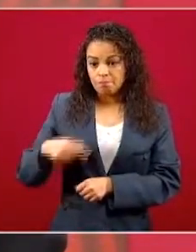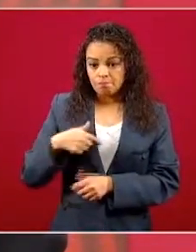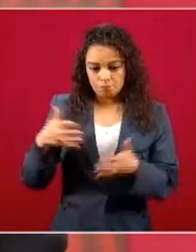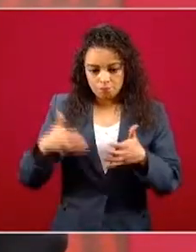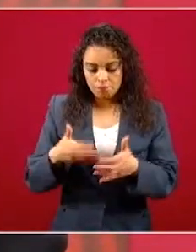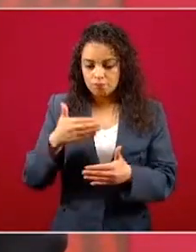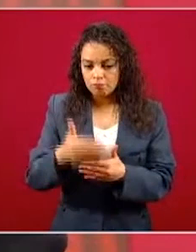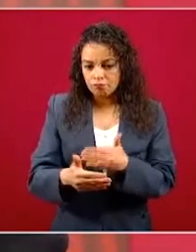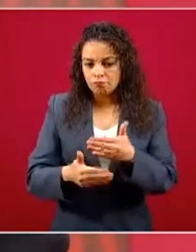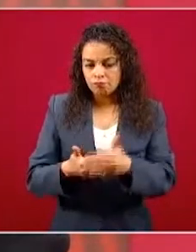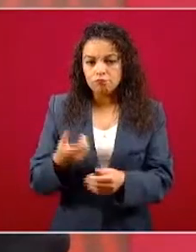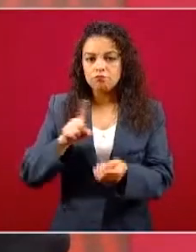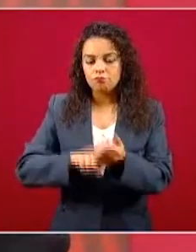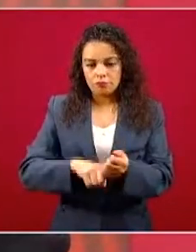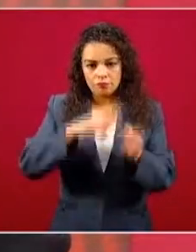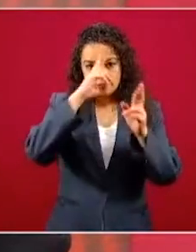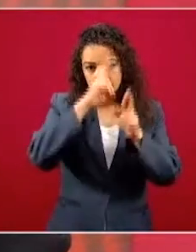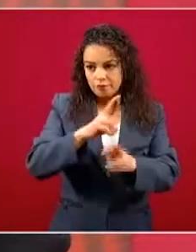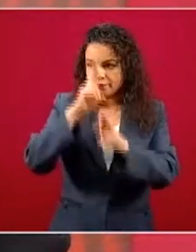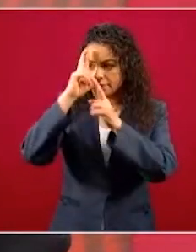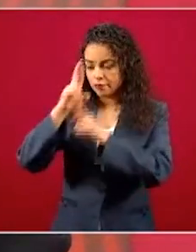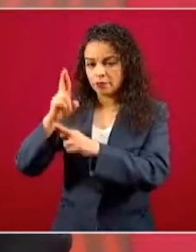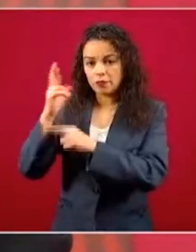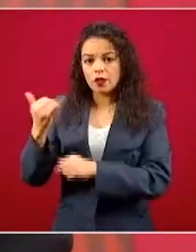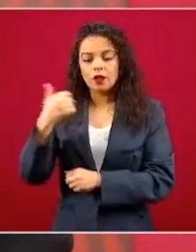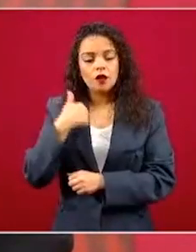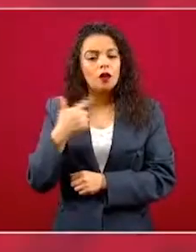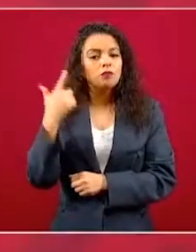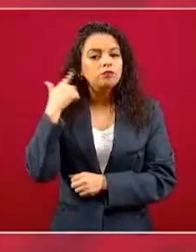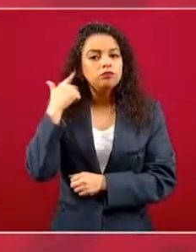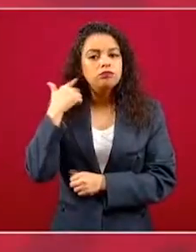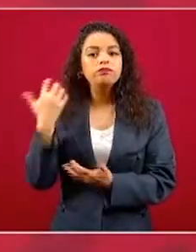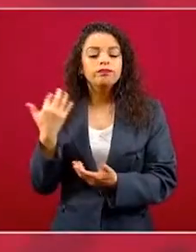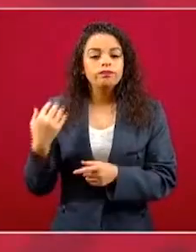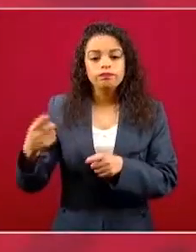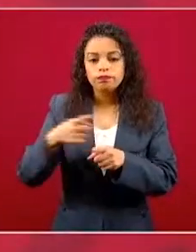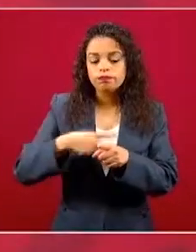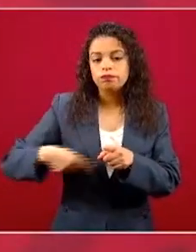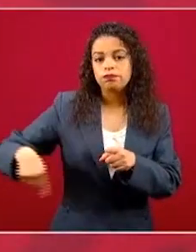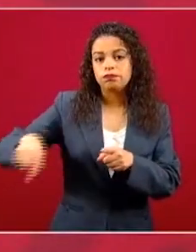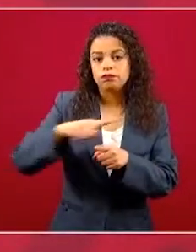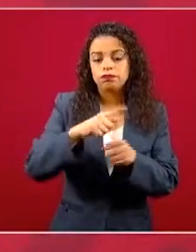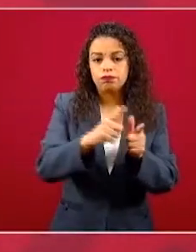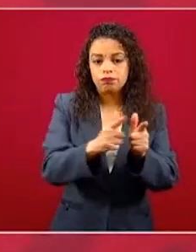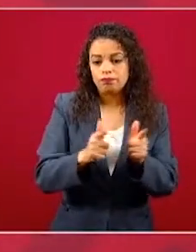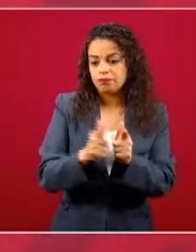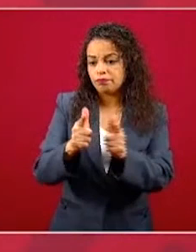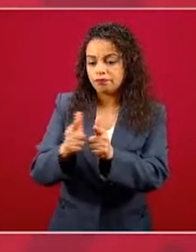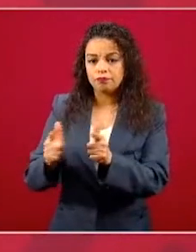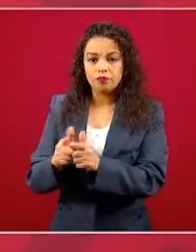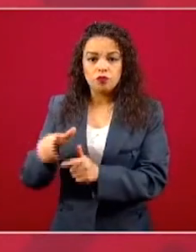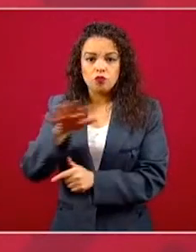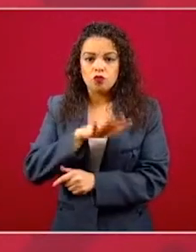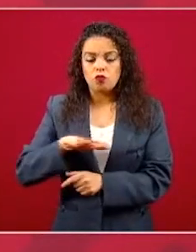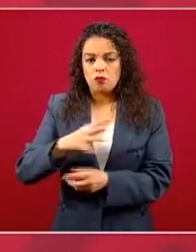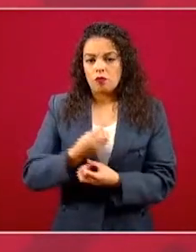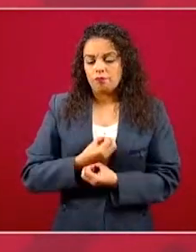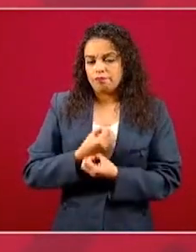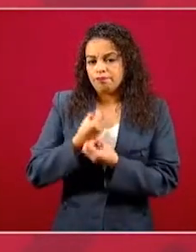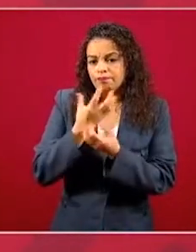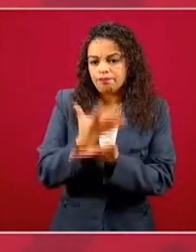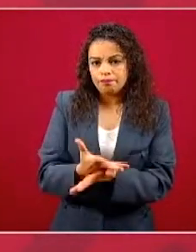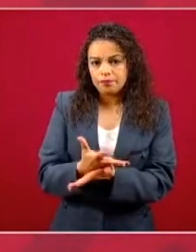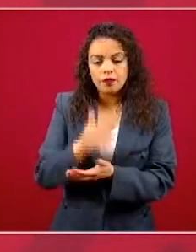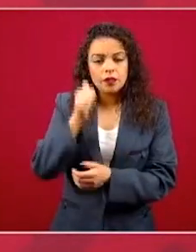y escuchando siempre al sector magisterial, a todas las expresiones, a todas las